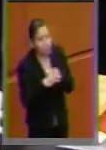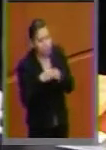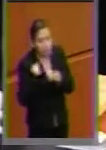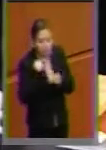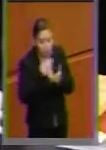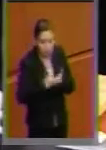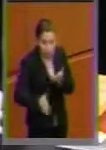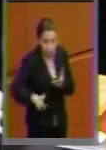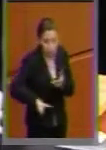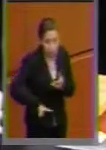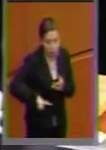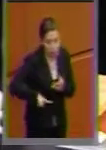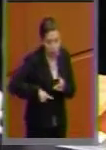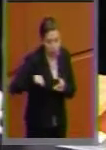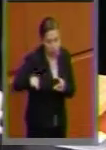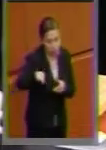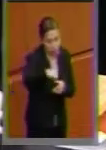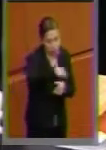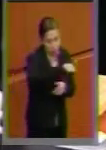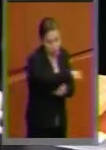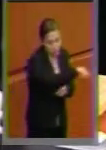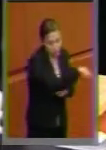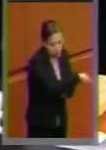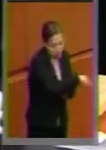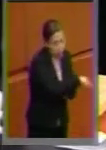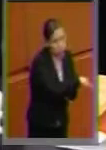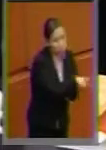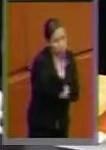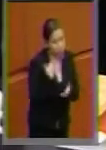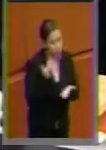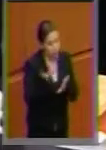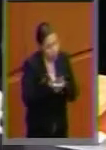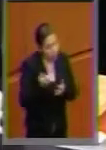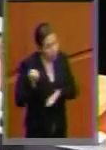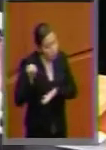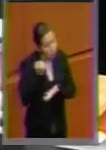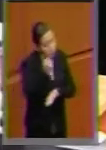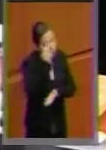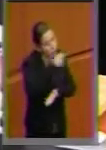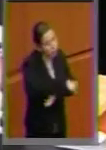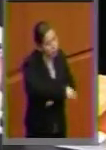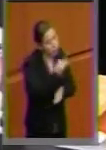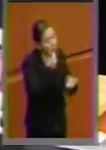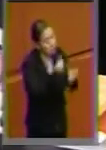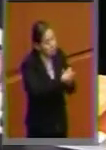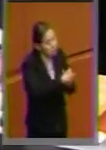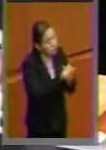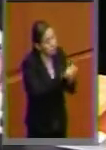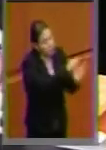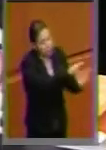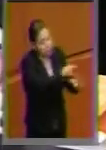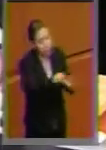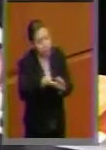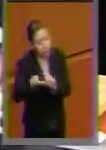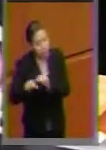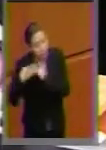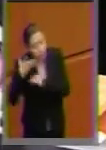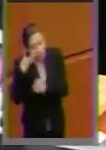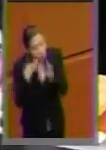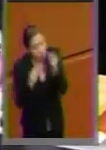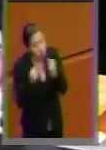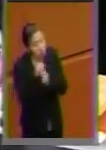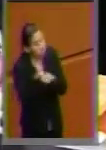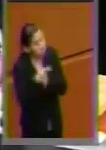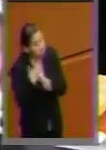gobiernos aporten recursos para capacitación sino seguimos